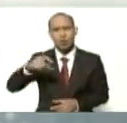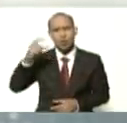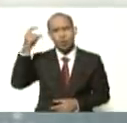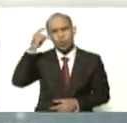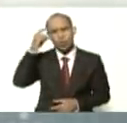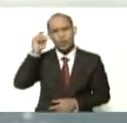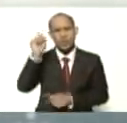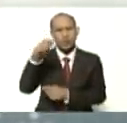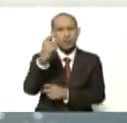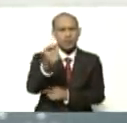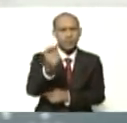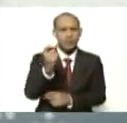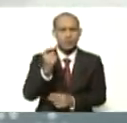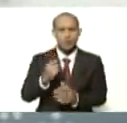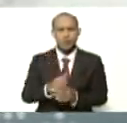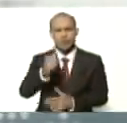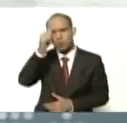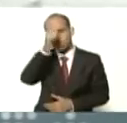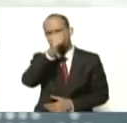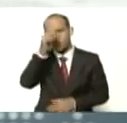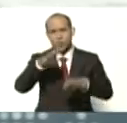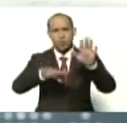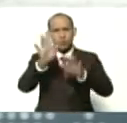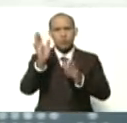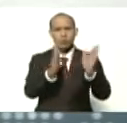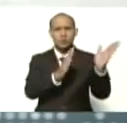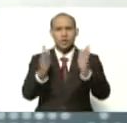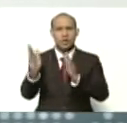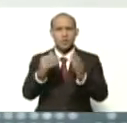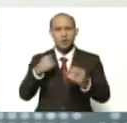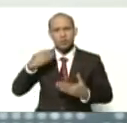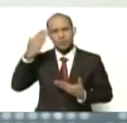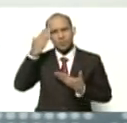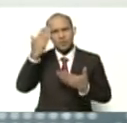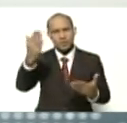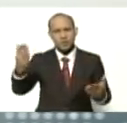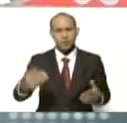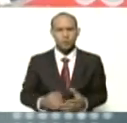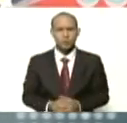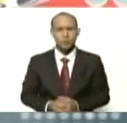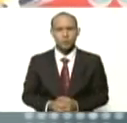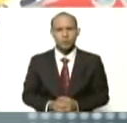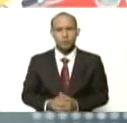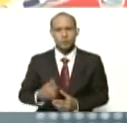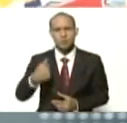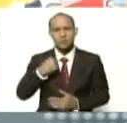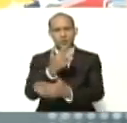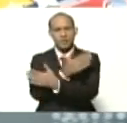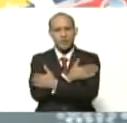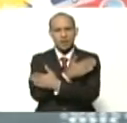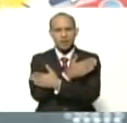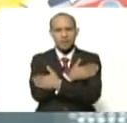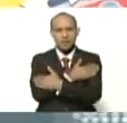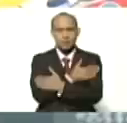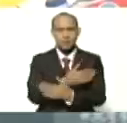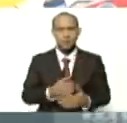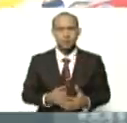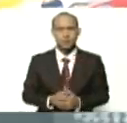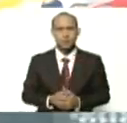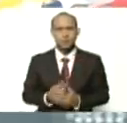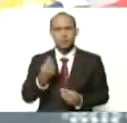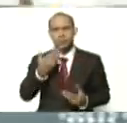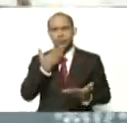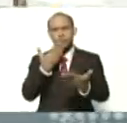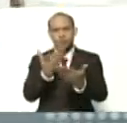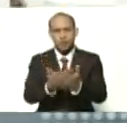pescador domingo 14 de marzo mis saludos y mis felicitaciones y mi agradecimiento